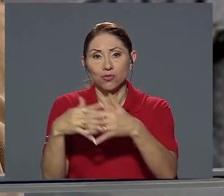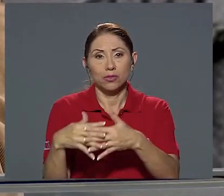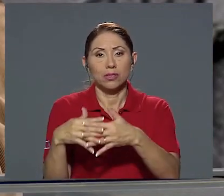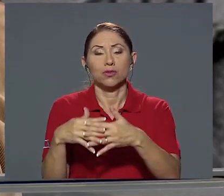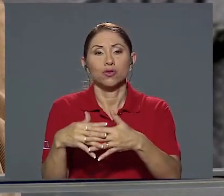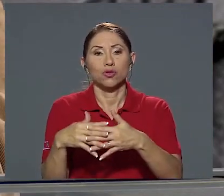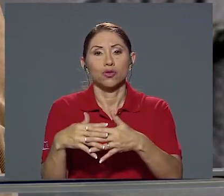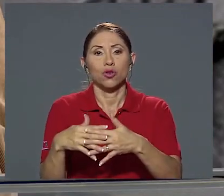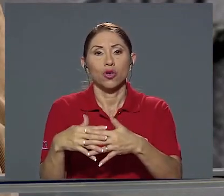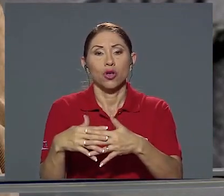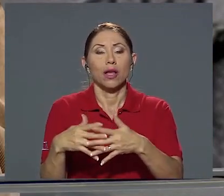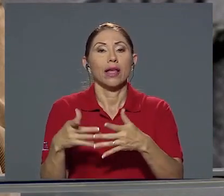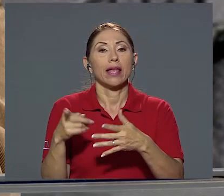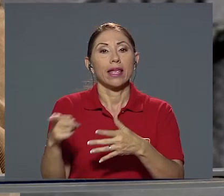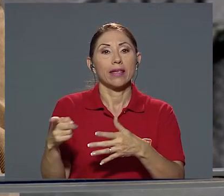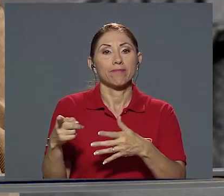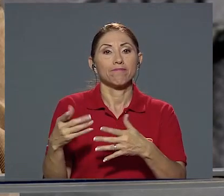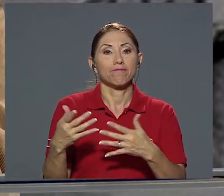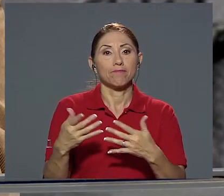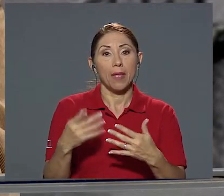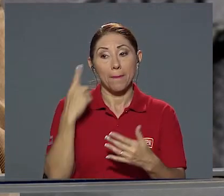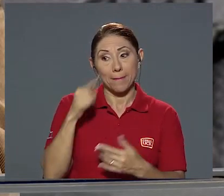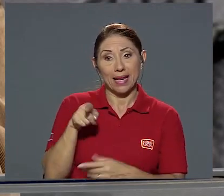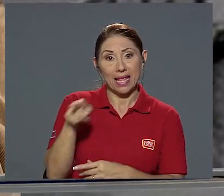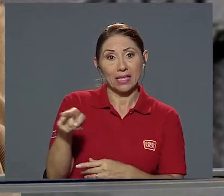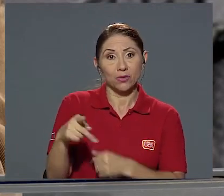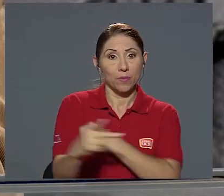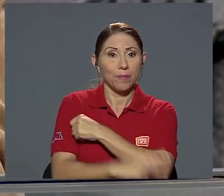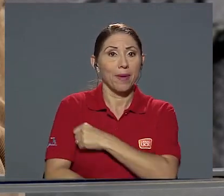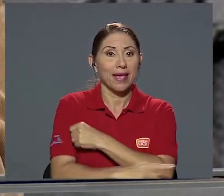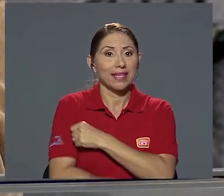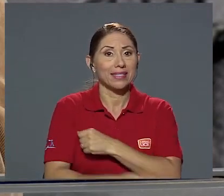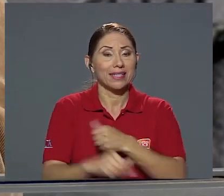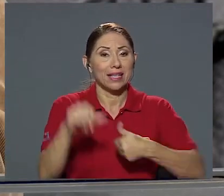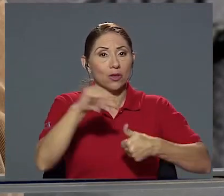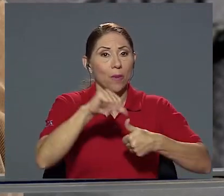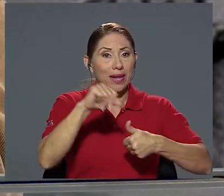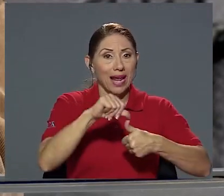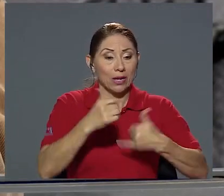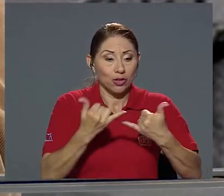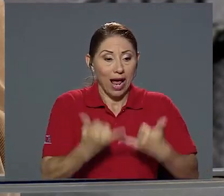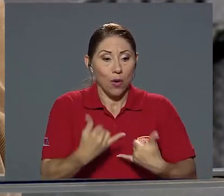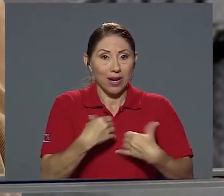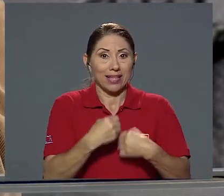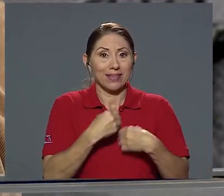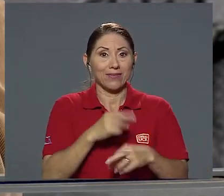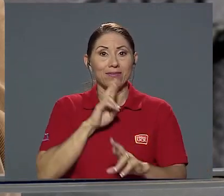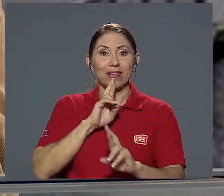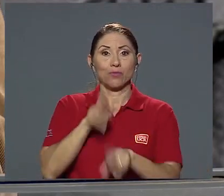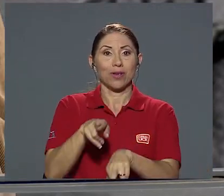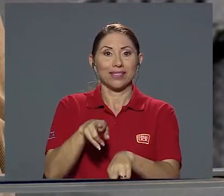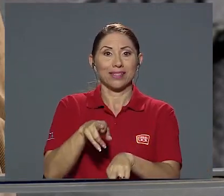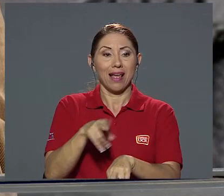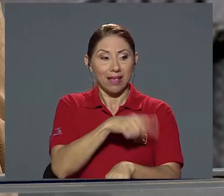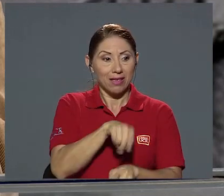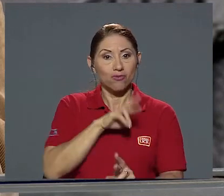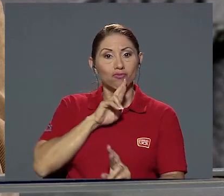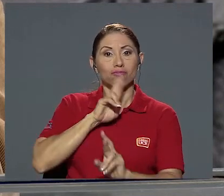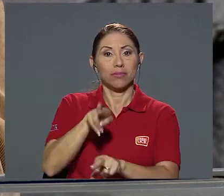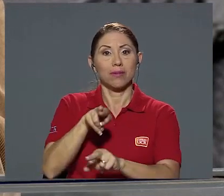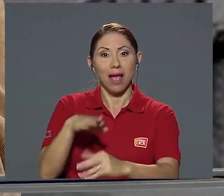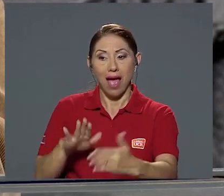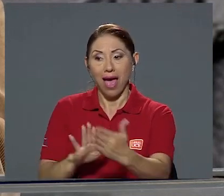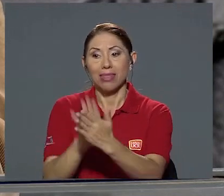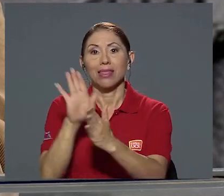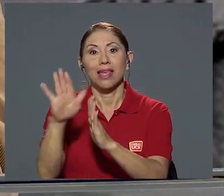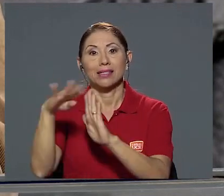los países centroamericanos diseñan mecanismos de respuesta, son reactivos ante esa política migratoria,